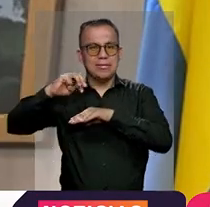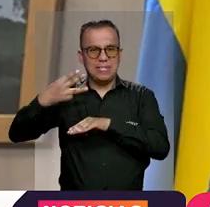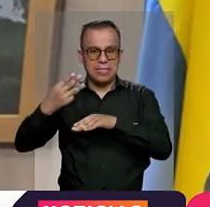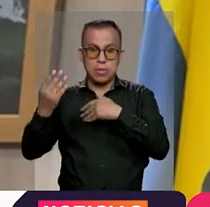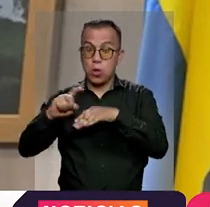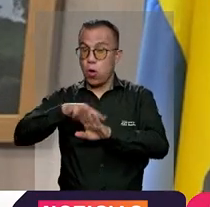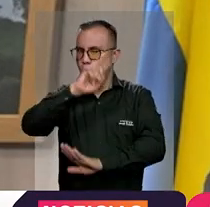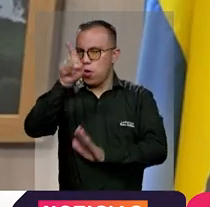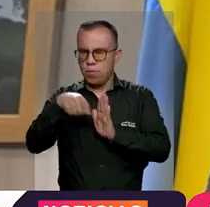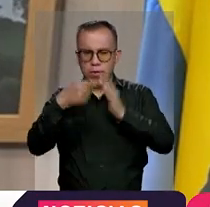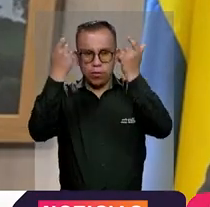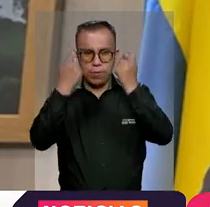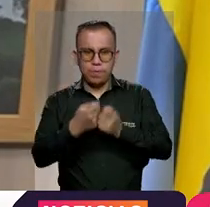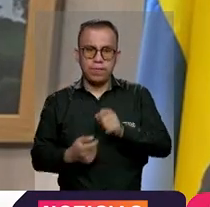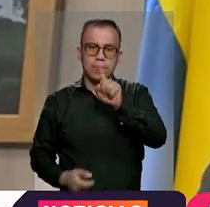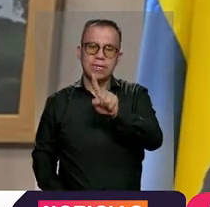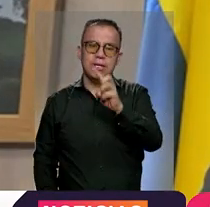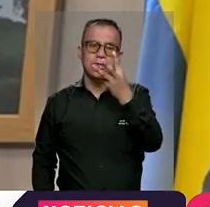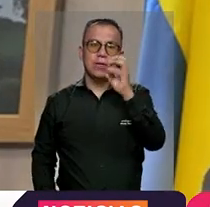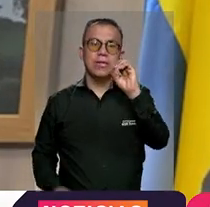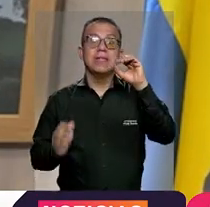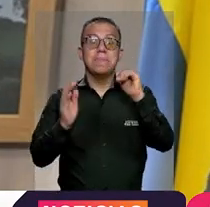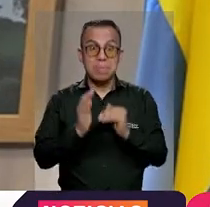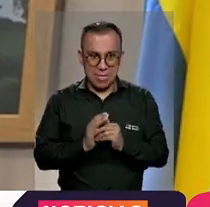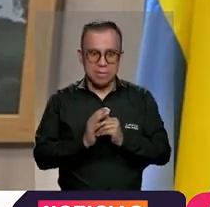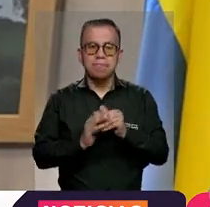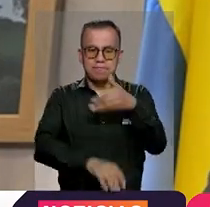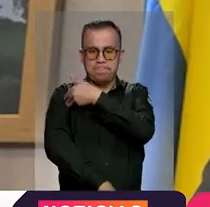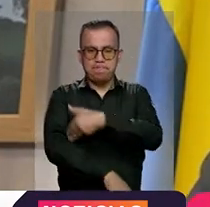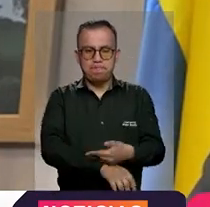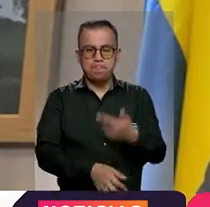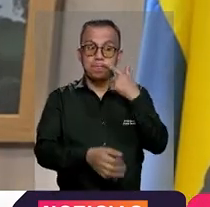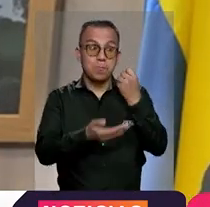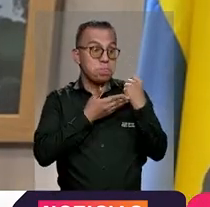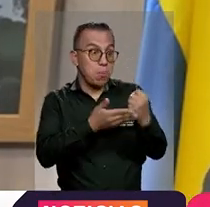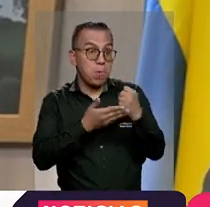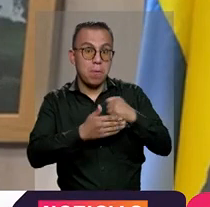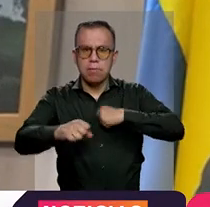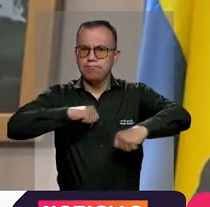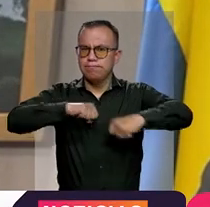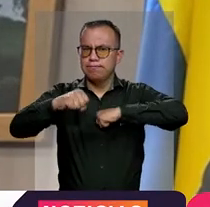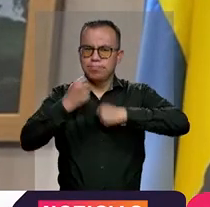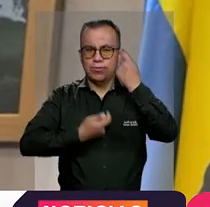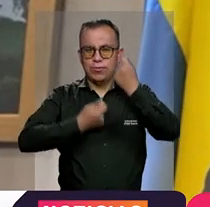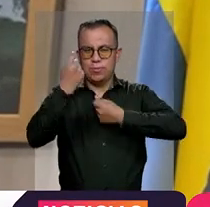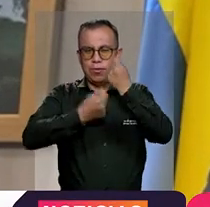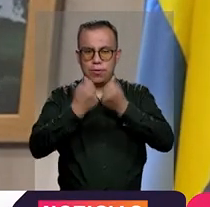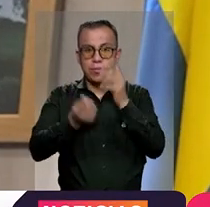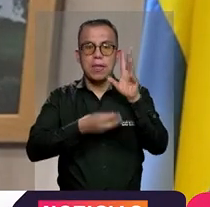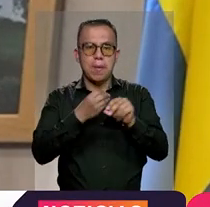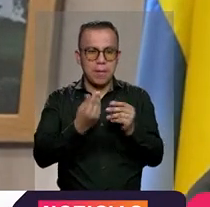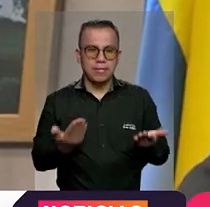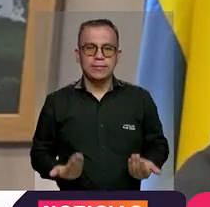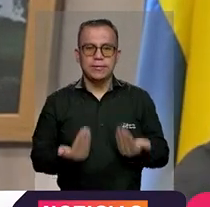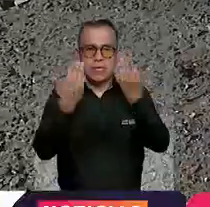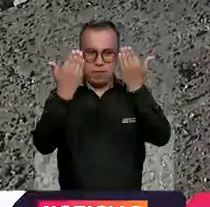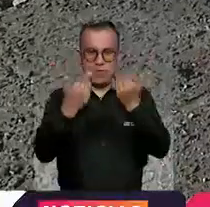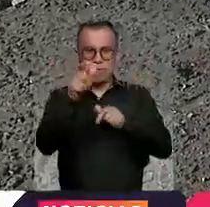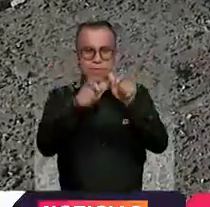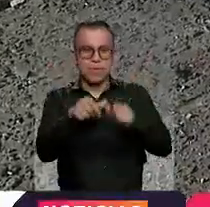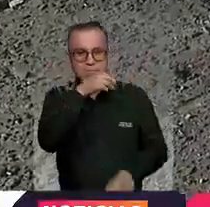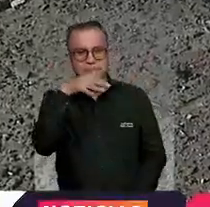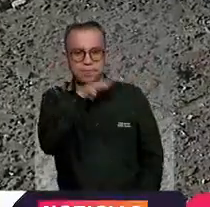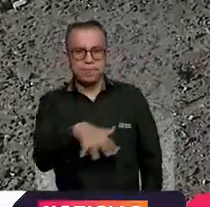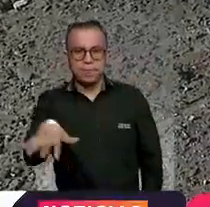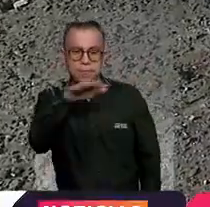gran total de 130 mil millones de pesos que ayudarán a la reactivación económica y al beneficio de nuestros campesinos.